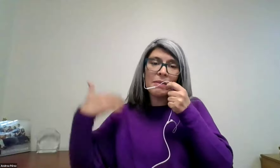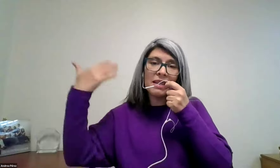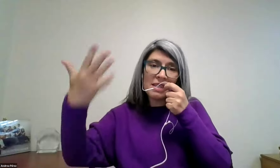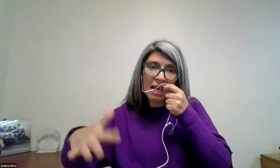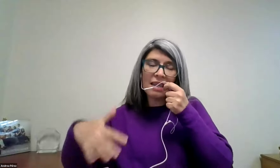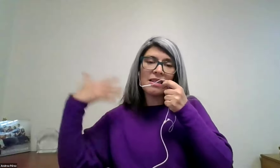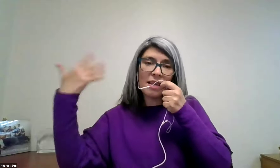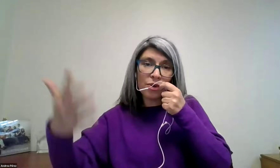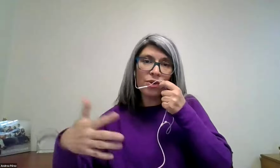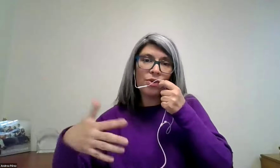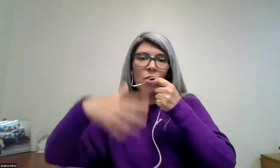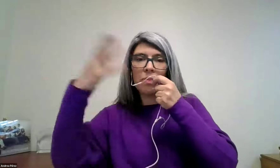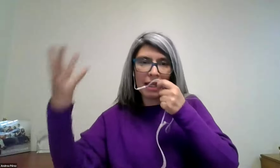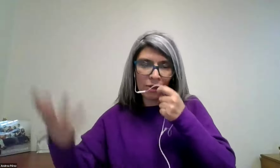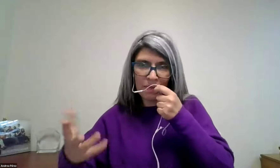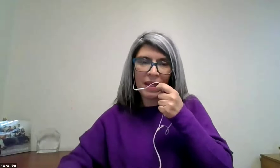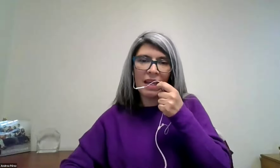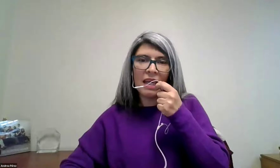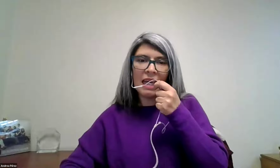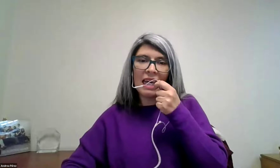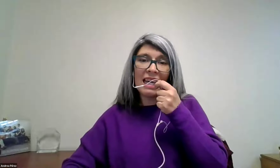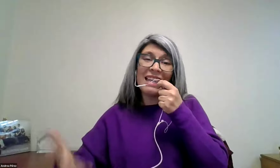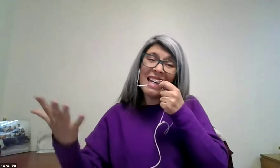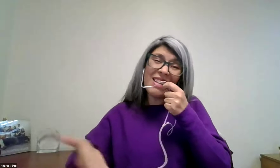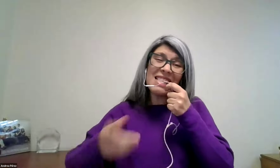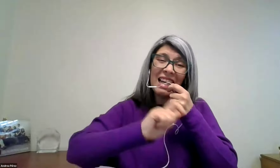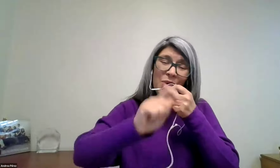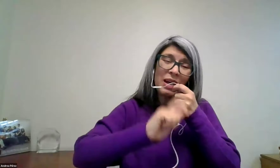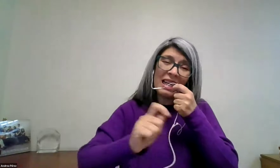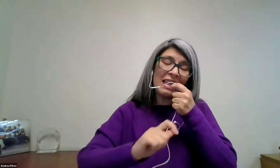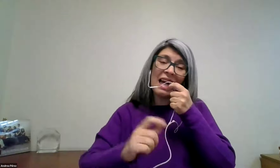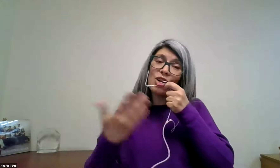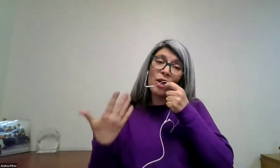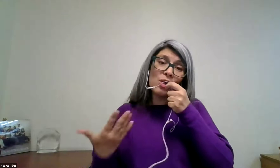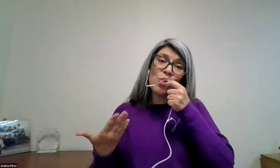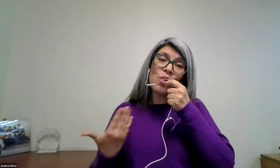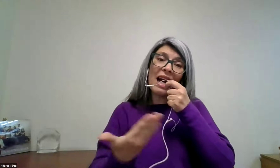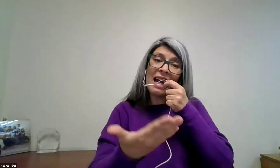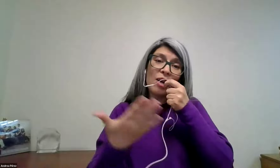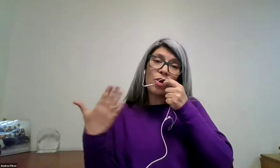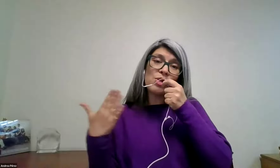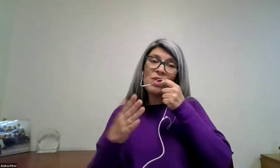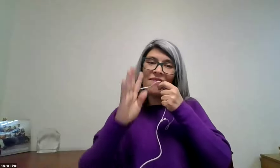difícil el aprendizaje y el desarrollo completo. Y a veces la lengua escrita no es un canal o no es una